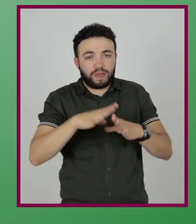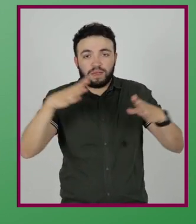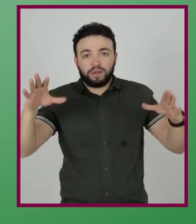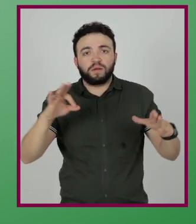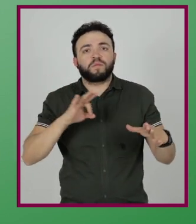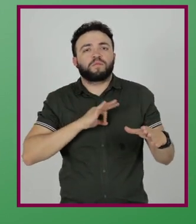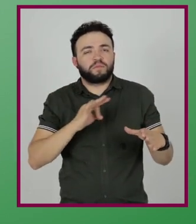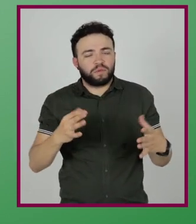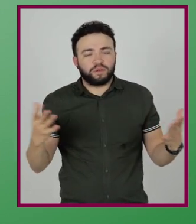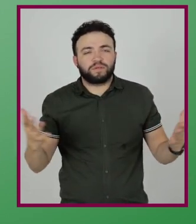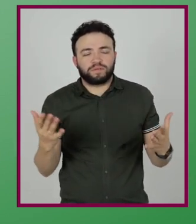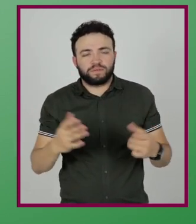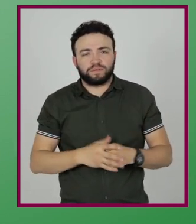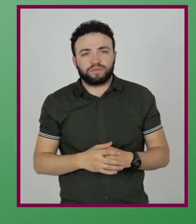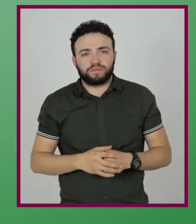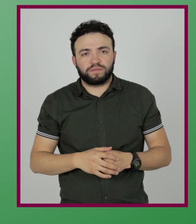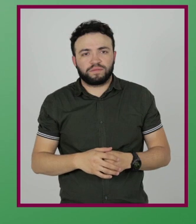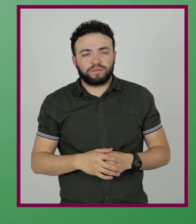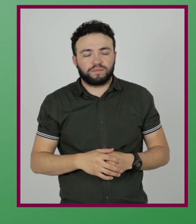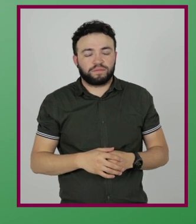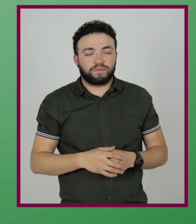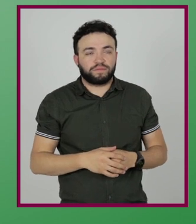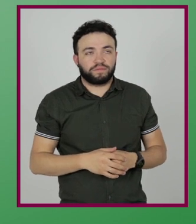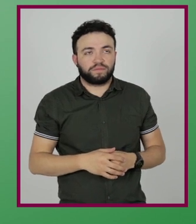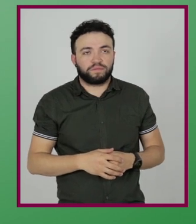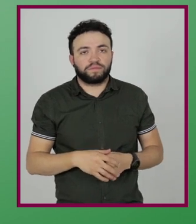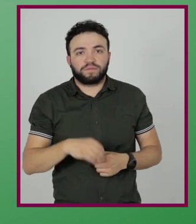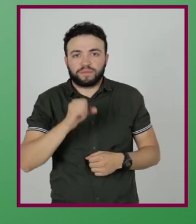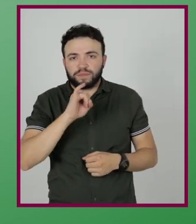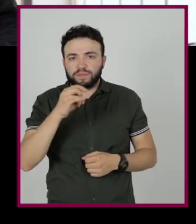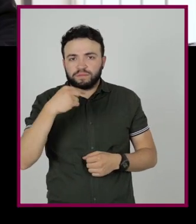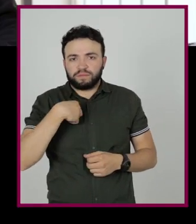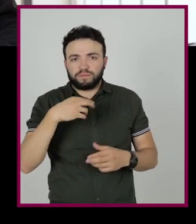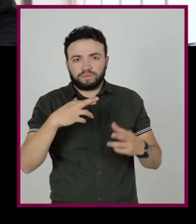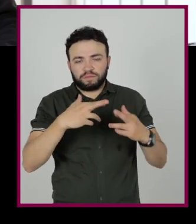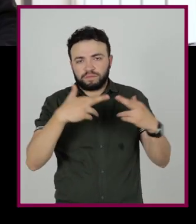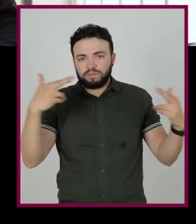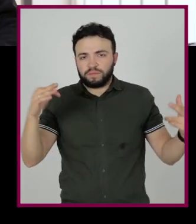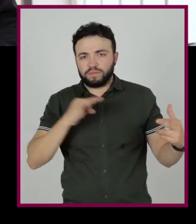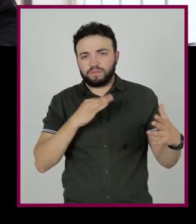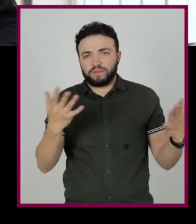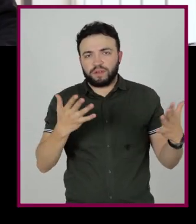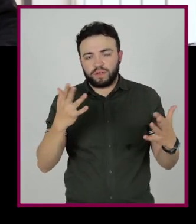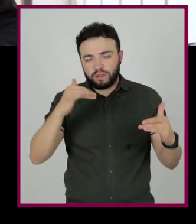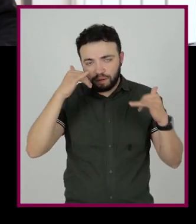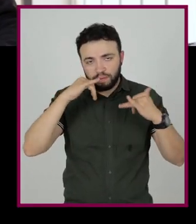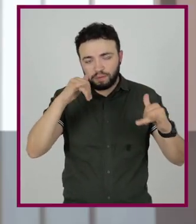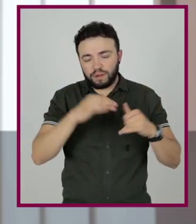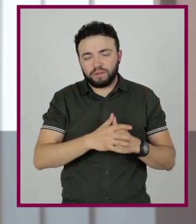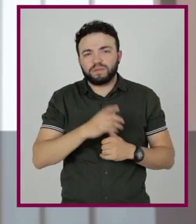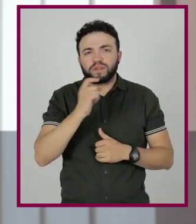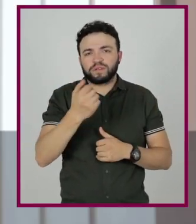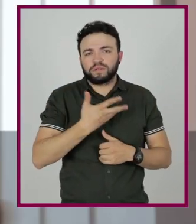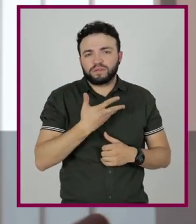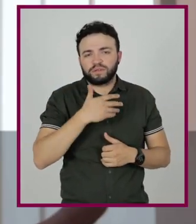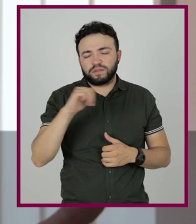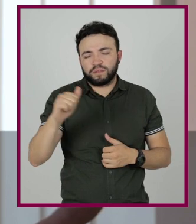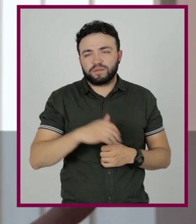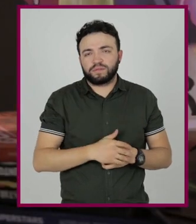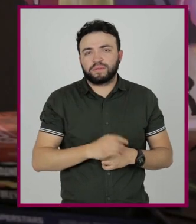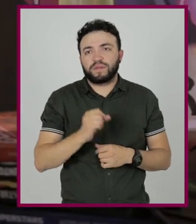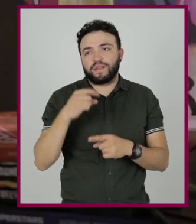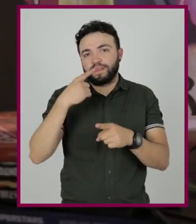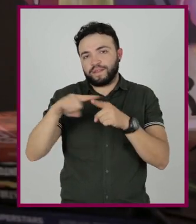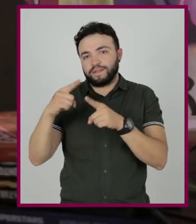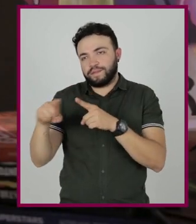o queremos abarcar más, podríamos hacerlo. ¿Más que en ternera? Pues sí, nuestra B podría seguir siendo vaca. ¿Y qué vendría en